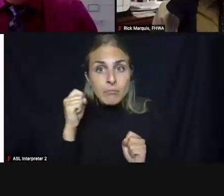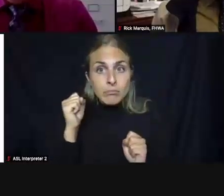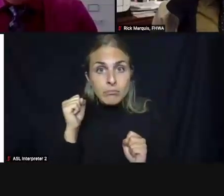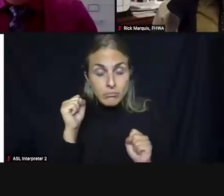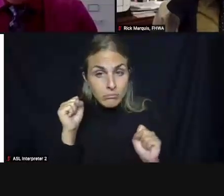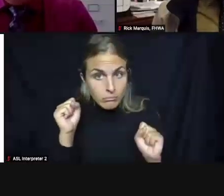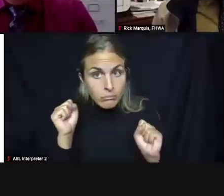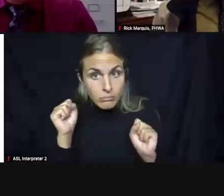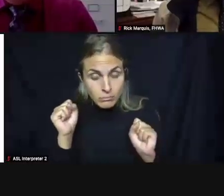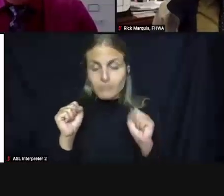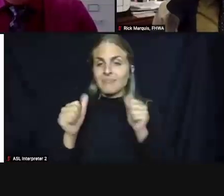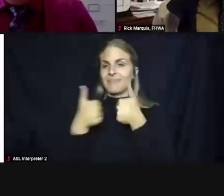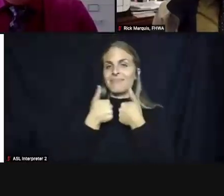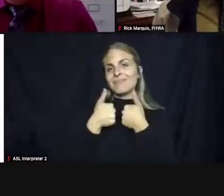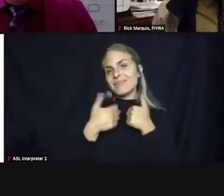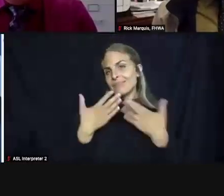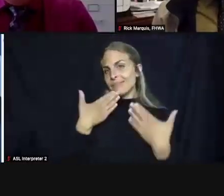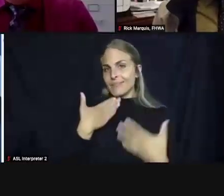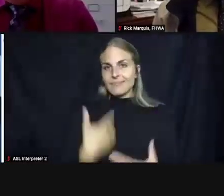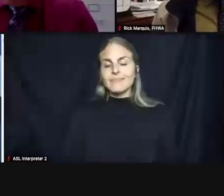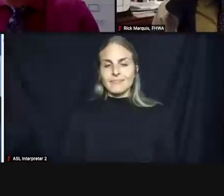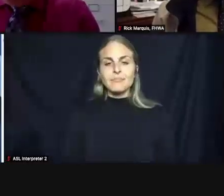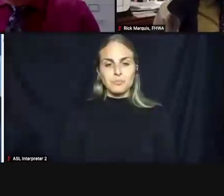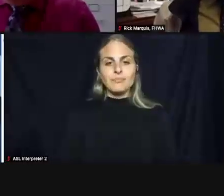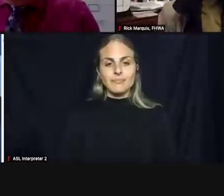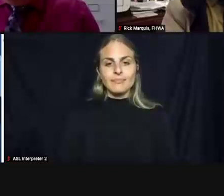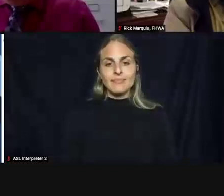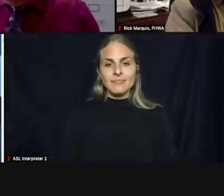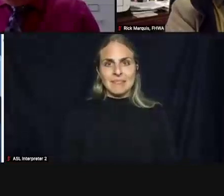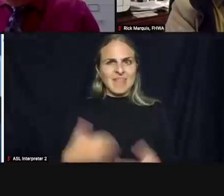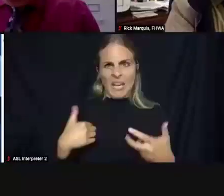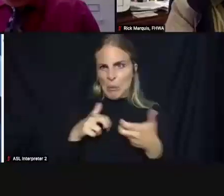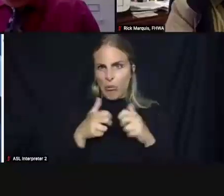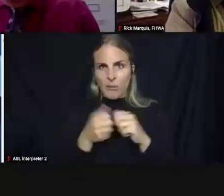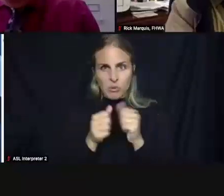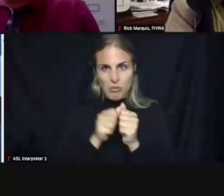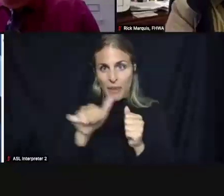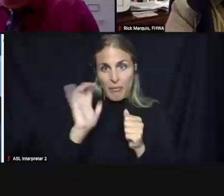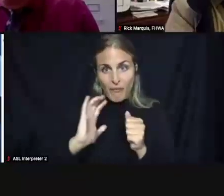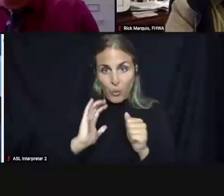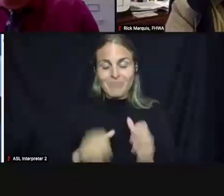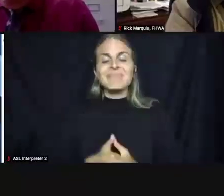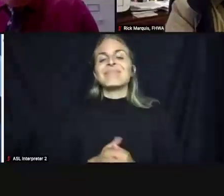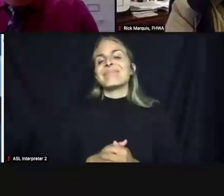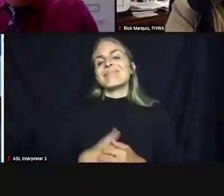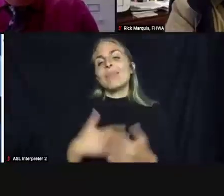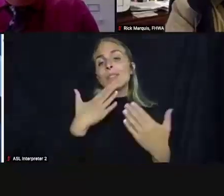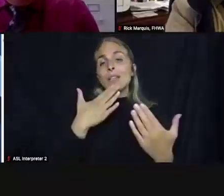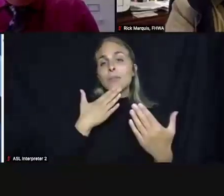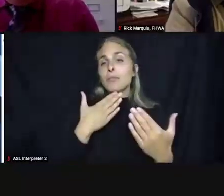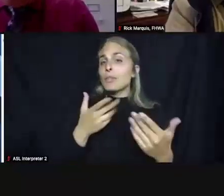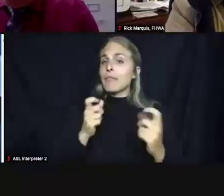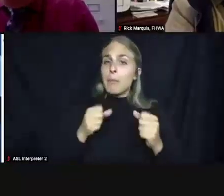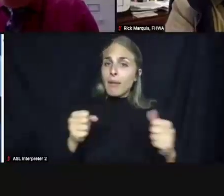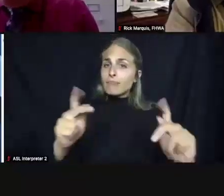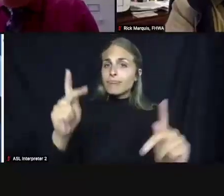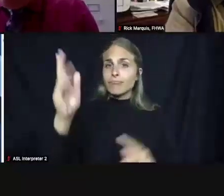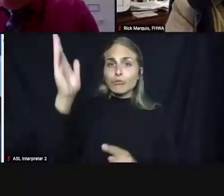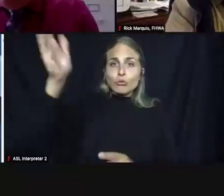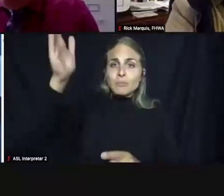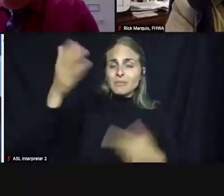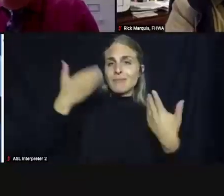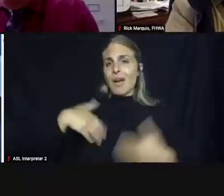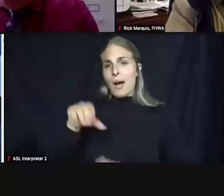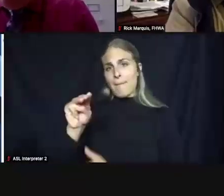escuchan? ¿Me escuchan? Sí, le escucho bien. Tenía algún problema con mi micrófono. Gracias